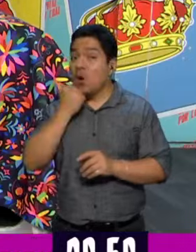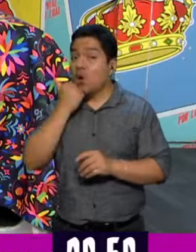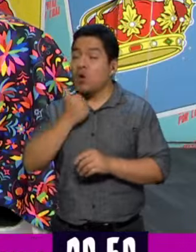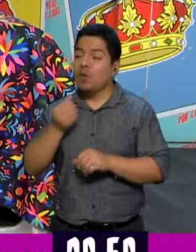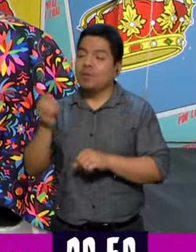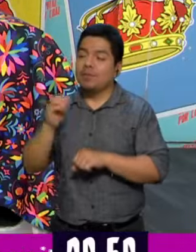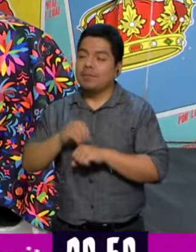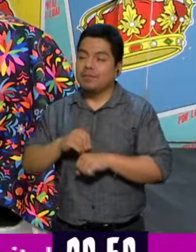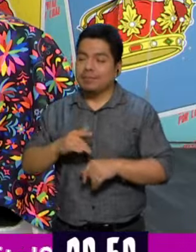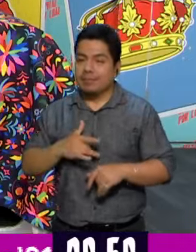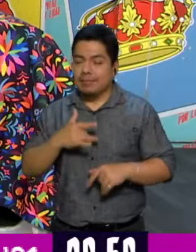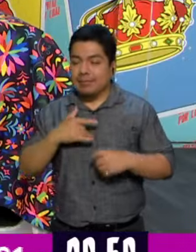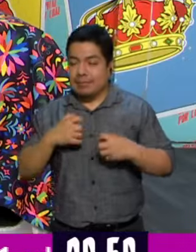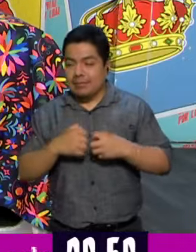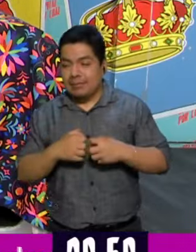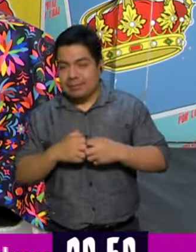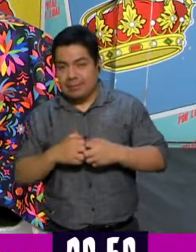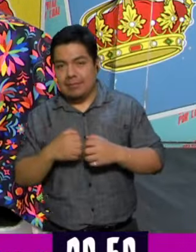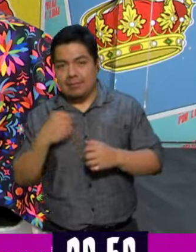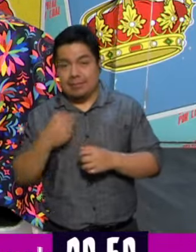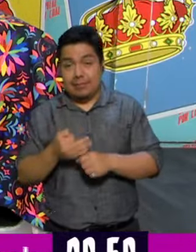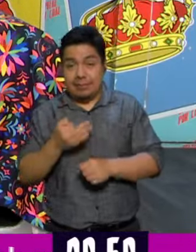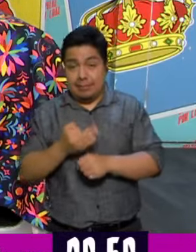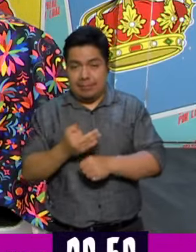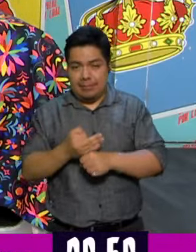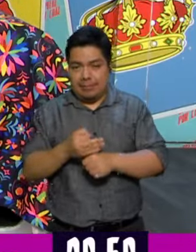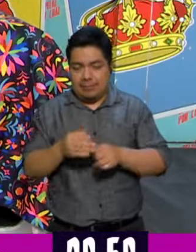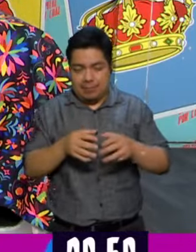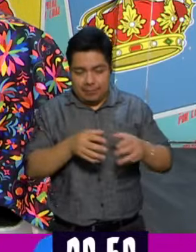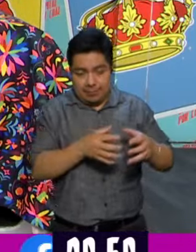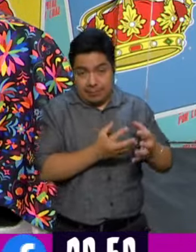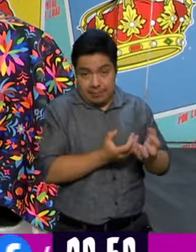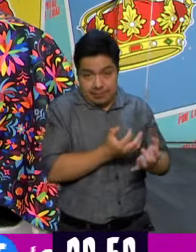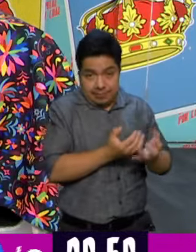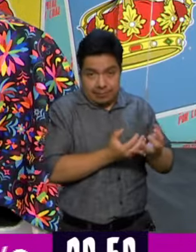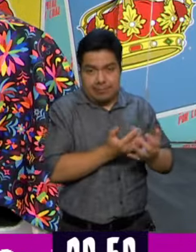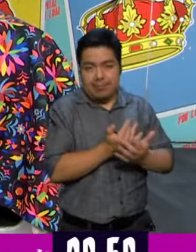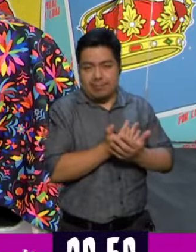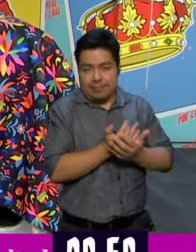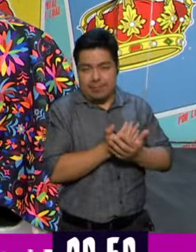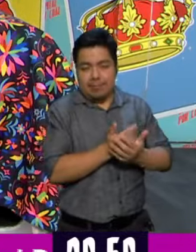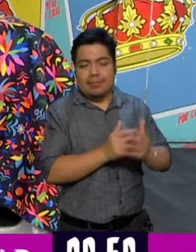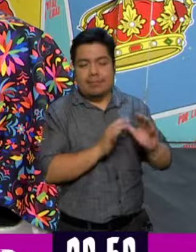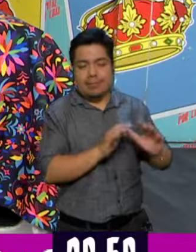dando ansiedad. Y lo que vamos a hacer es, ya que infusionó esto, esperamos a que